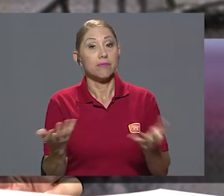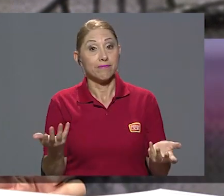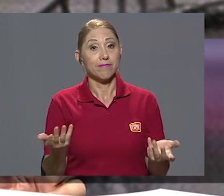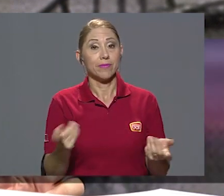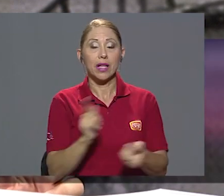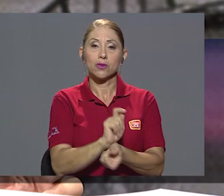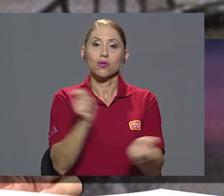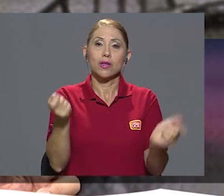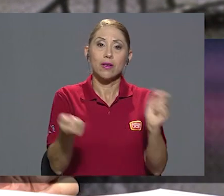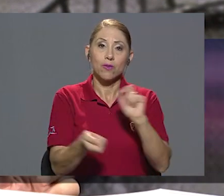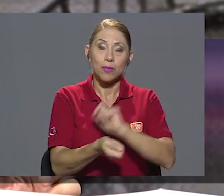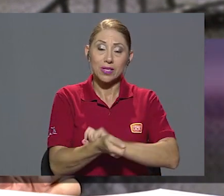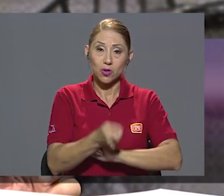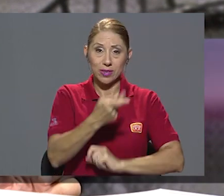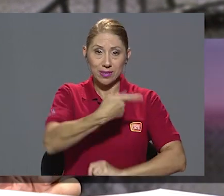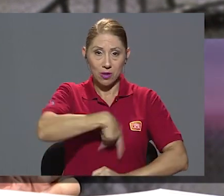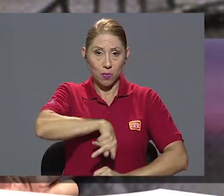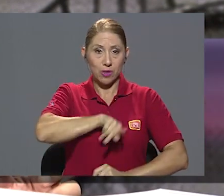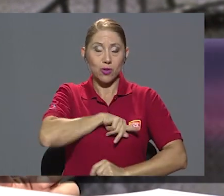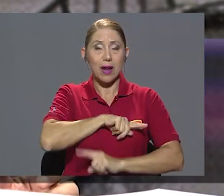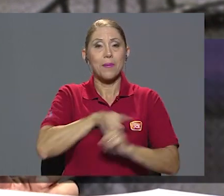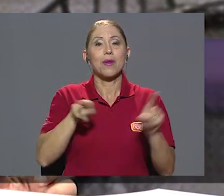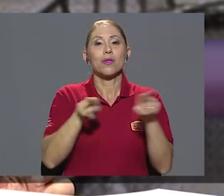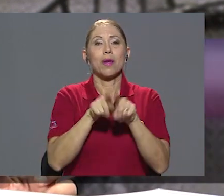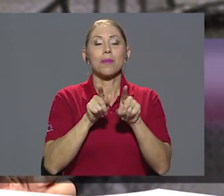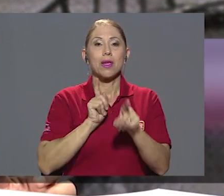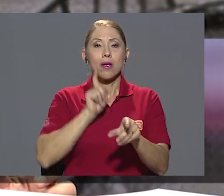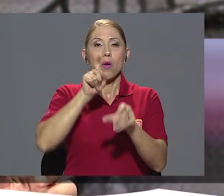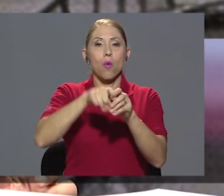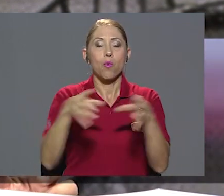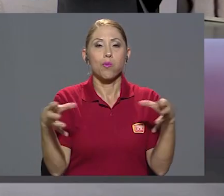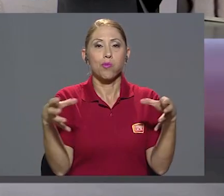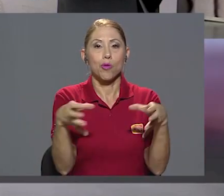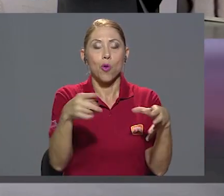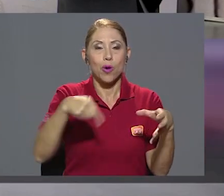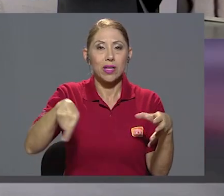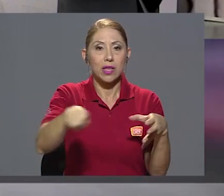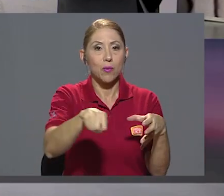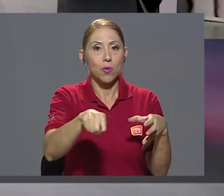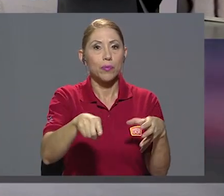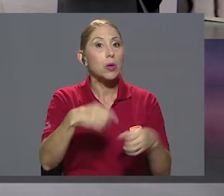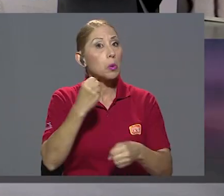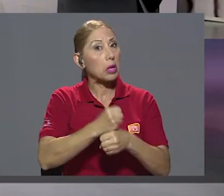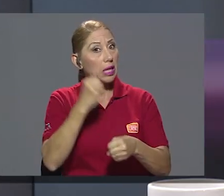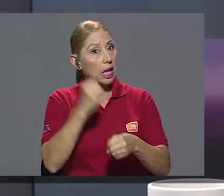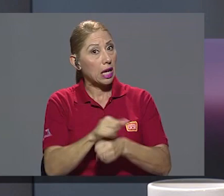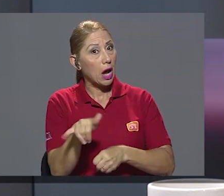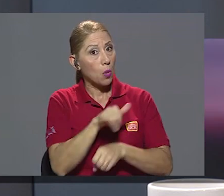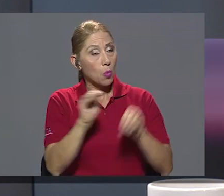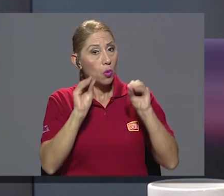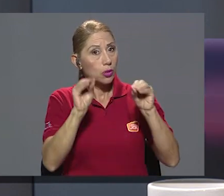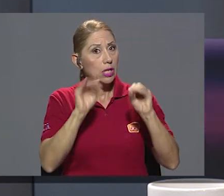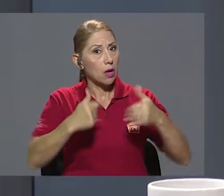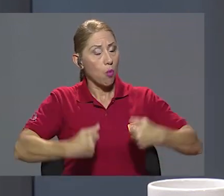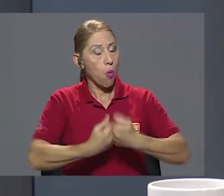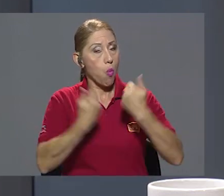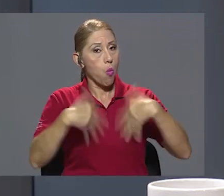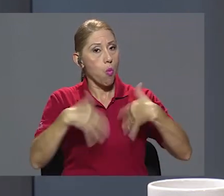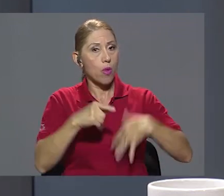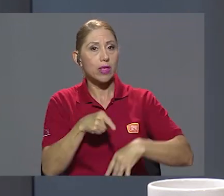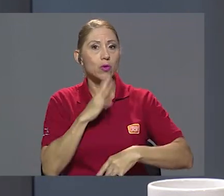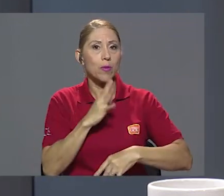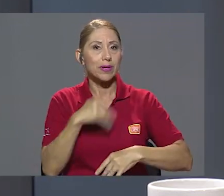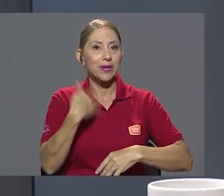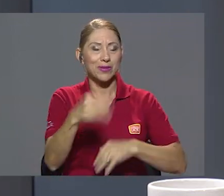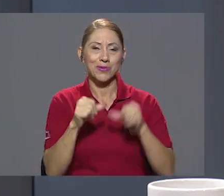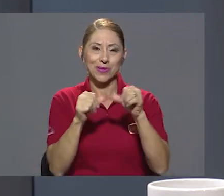que son transformaciones en lo personal, pero también en lo colectivo. Grandes retos involucra una tarea como la docencia, de eso vamos a